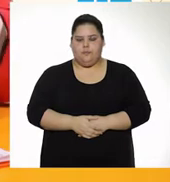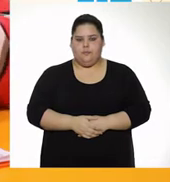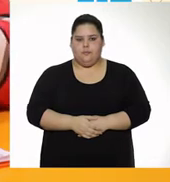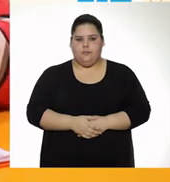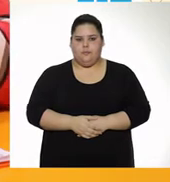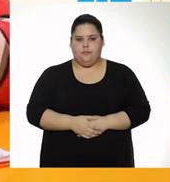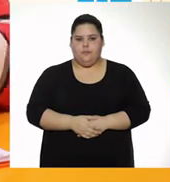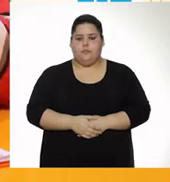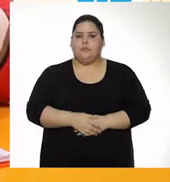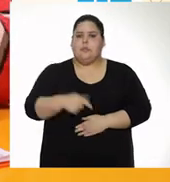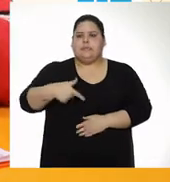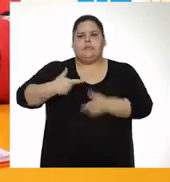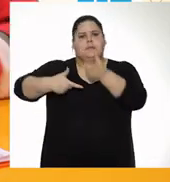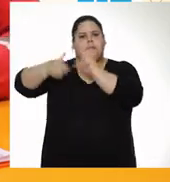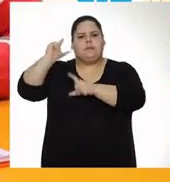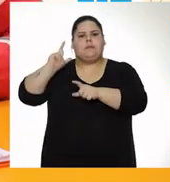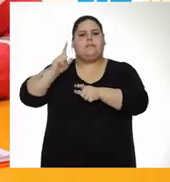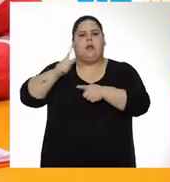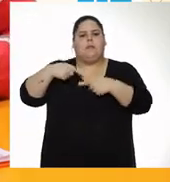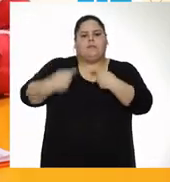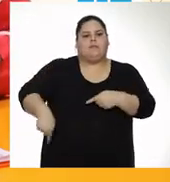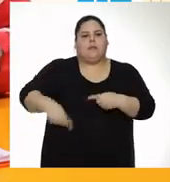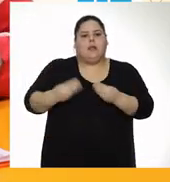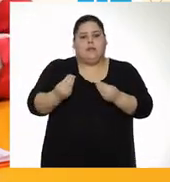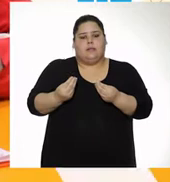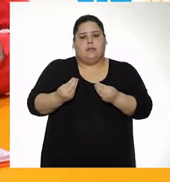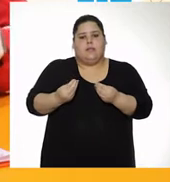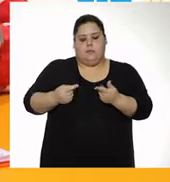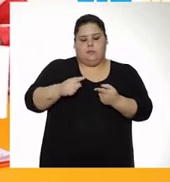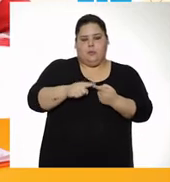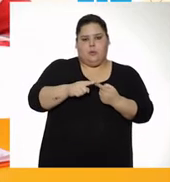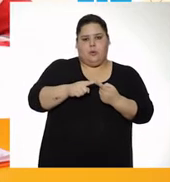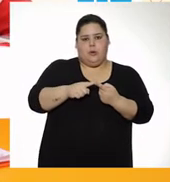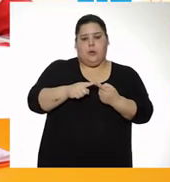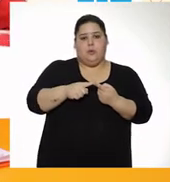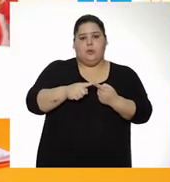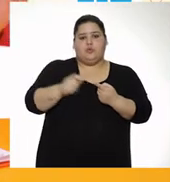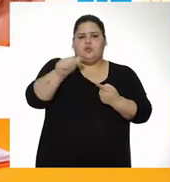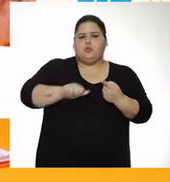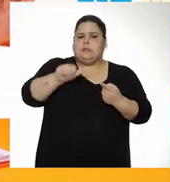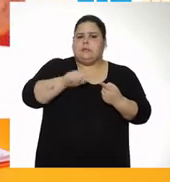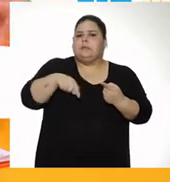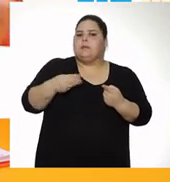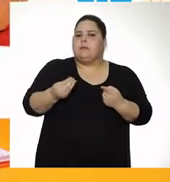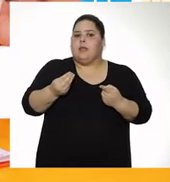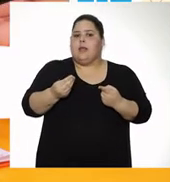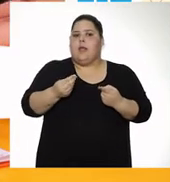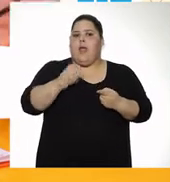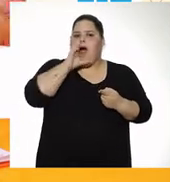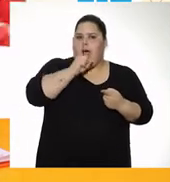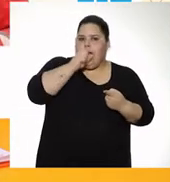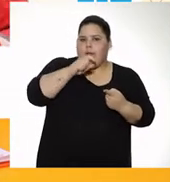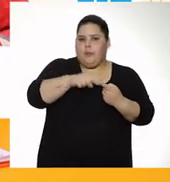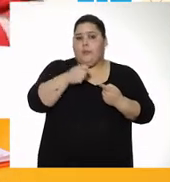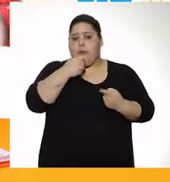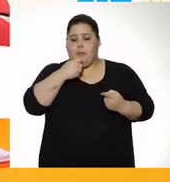En esta experiencia utilizamos varias sustancias. Por un lado tenemos las sustancias ácidas, como será el vinagre.